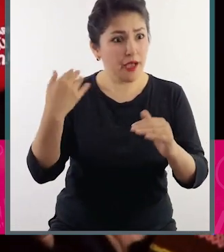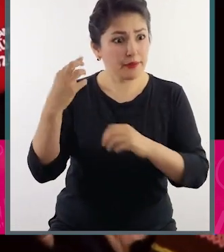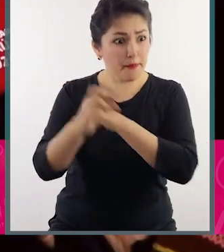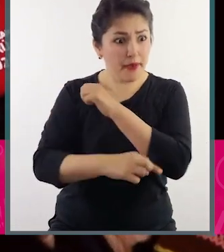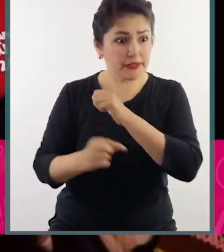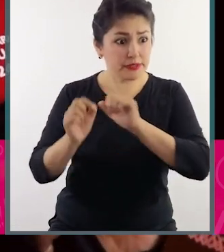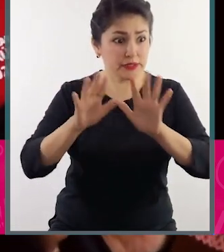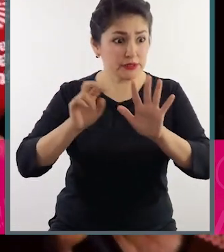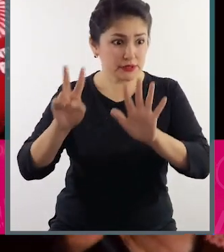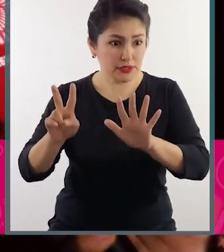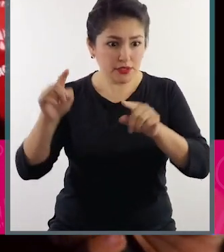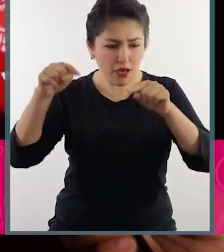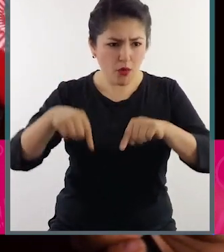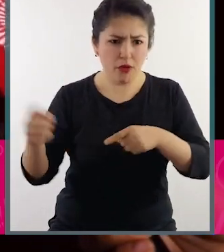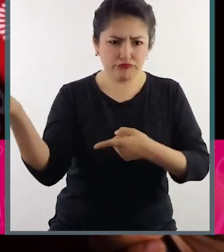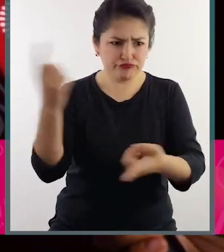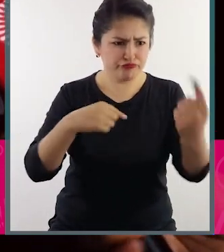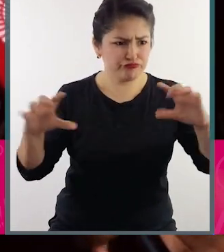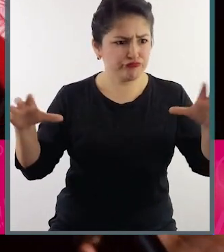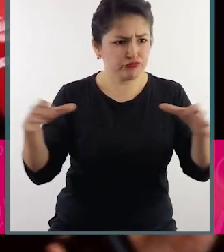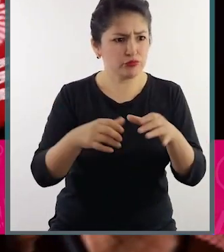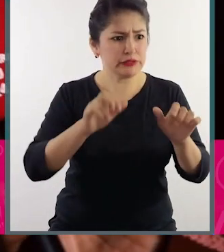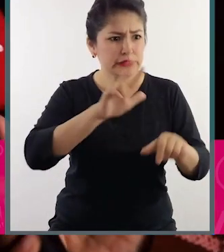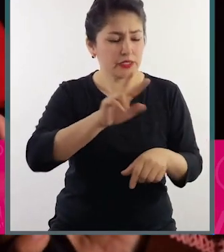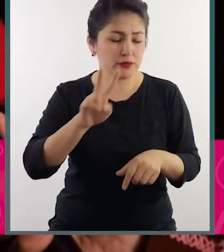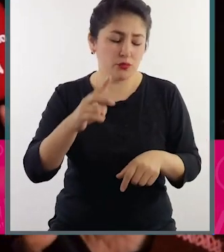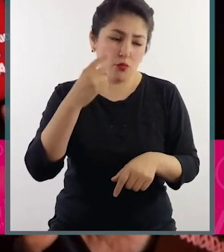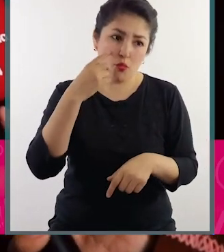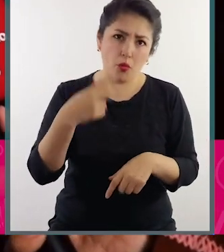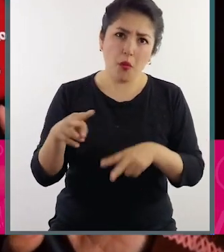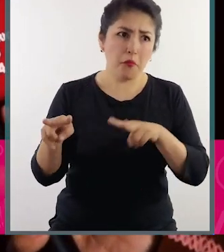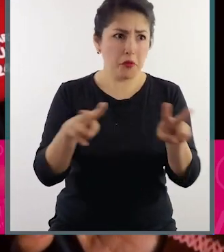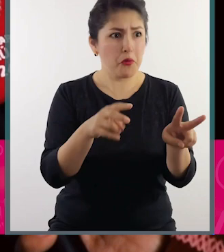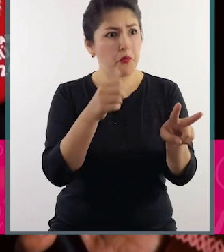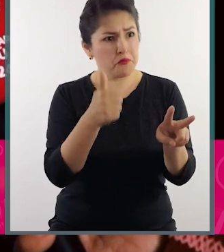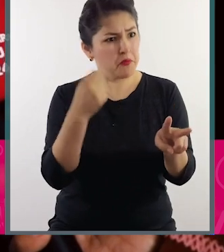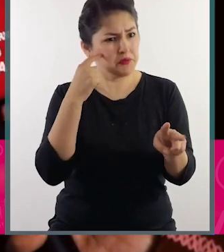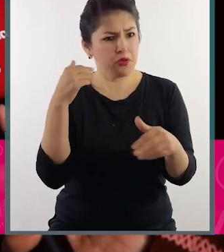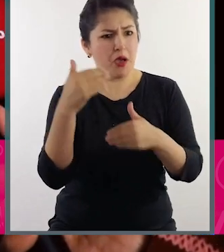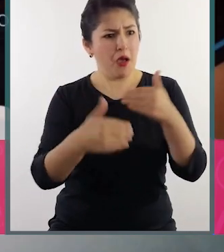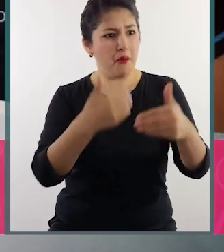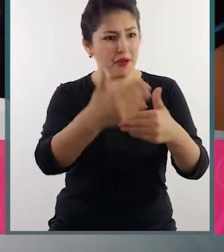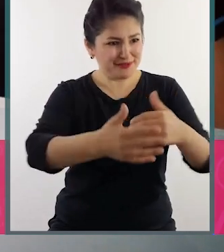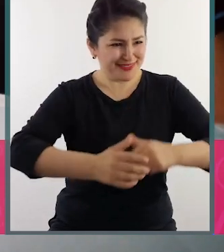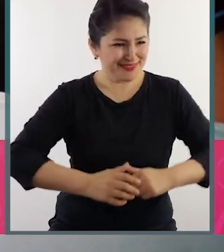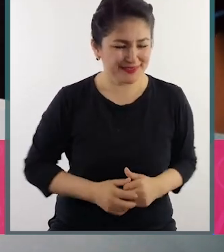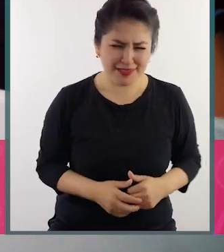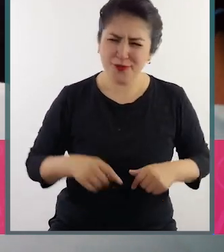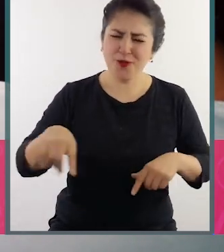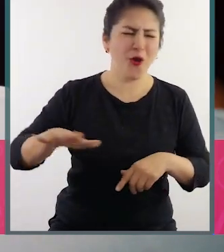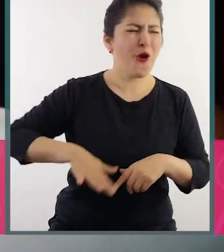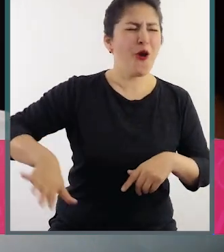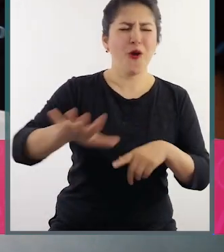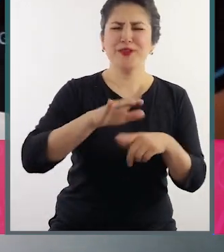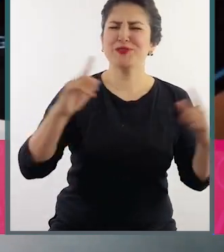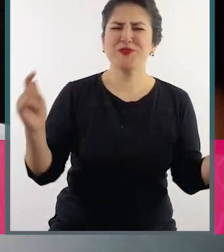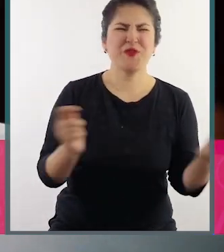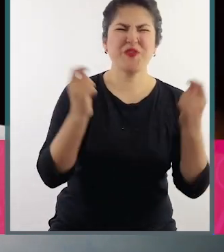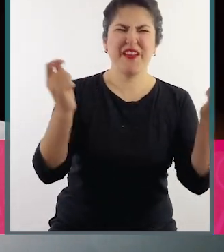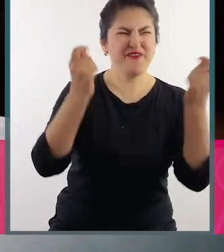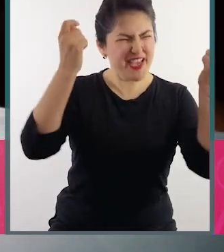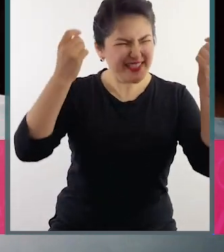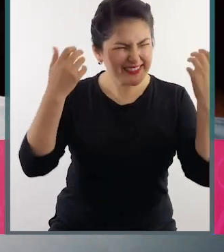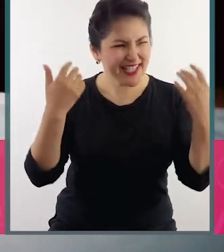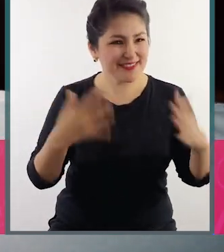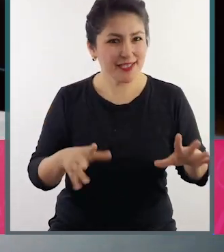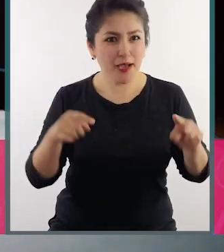De 17 países creo que estamos en 32 ahora. Así que todo se ve muy bien y nada, para adelante. Esta es una fiesta total la que se está viviendo